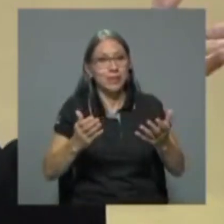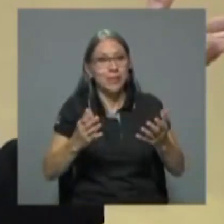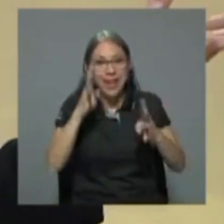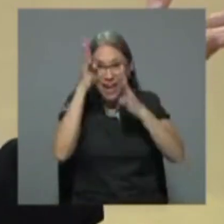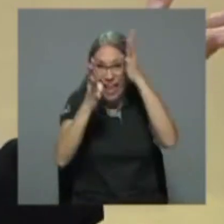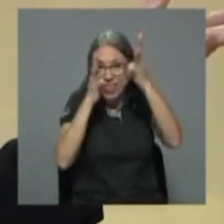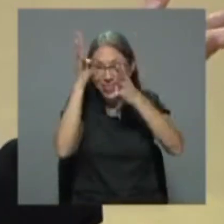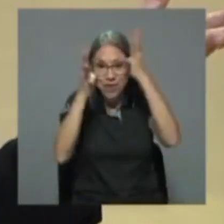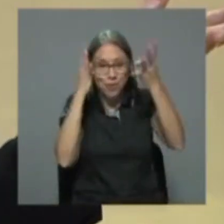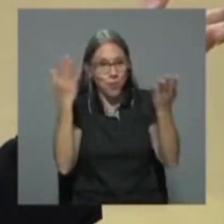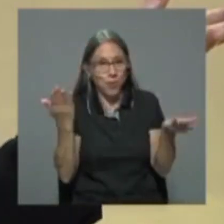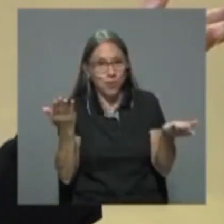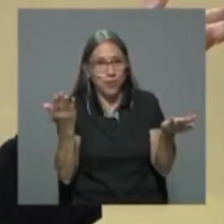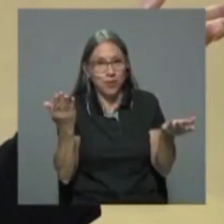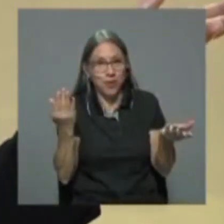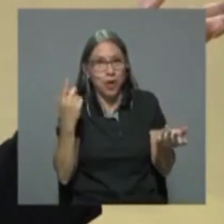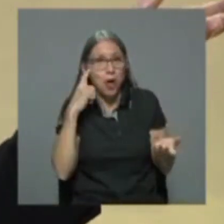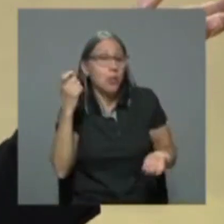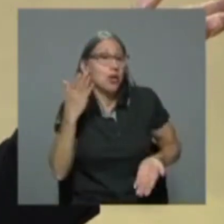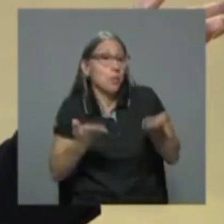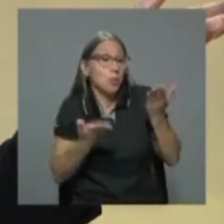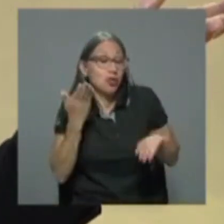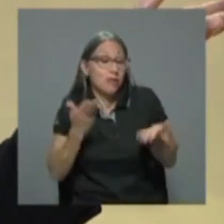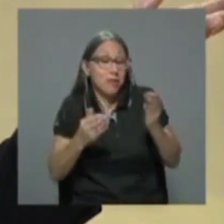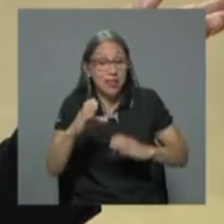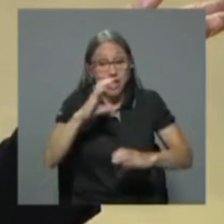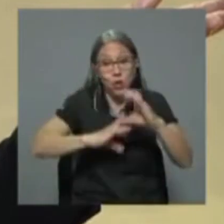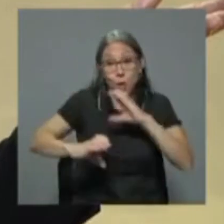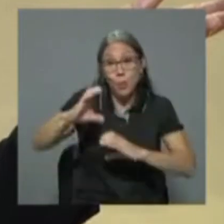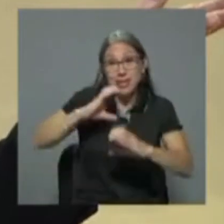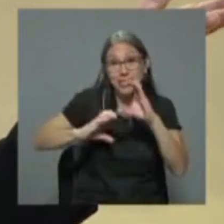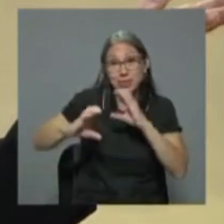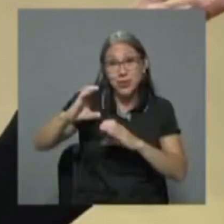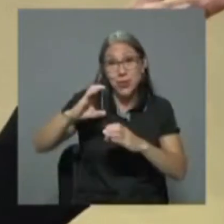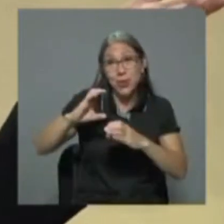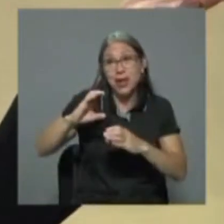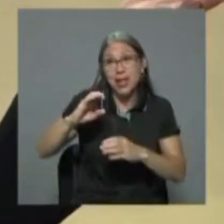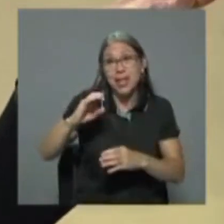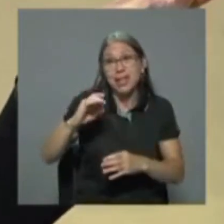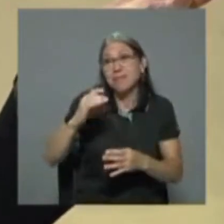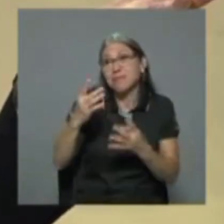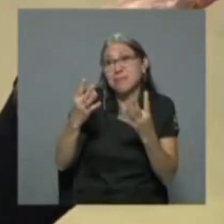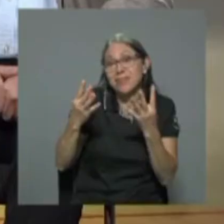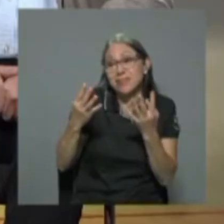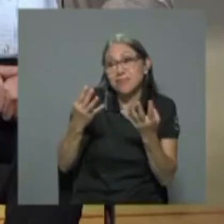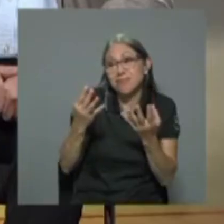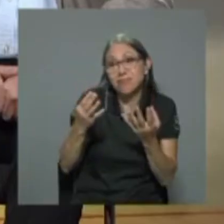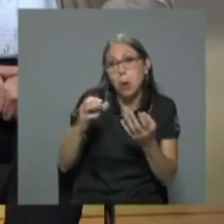creativo, porque posiblemente el comercio que trató de hacer las cosas como siempre las había hecho,